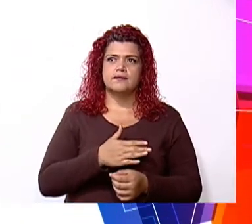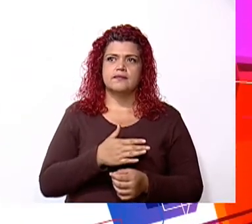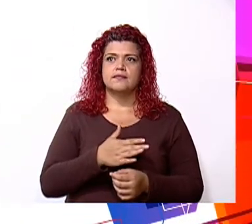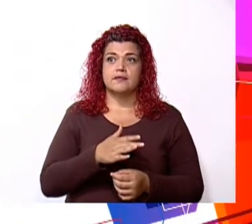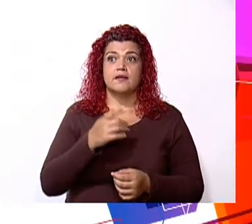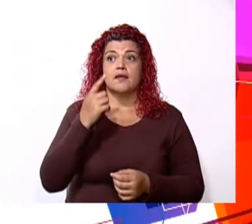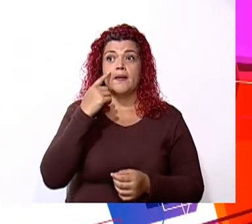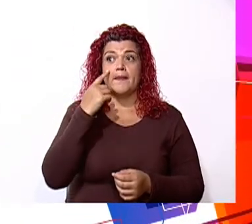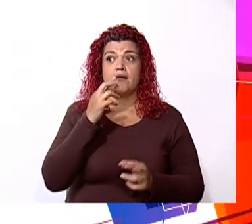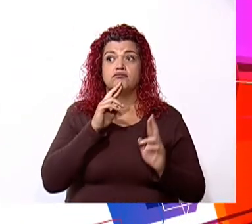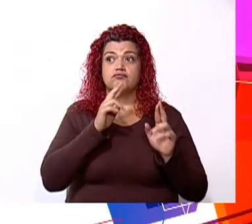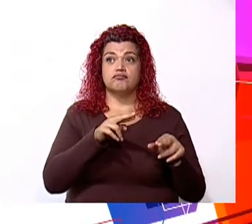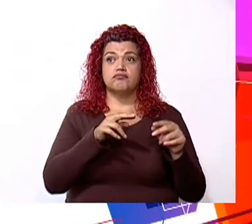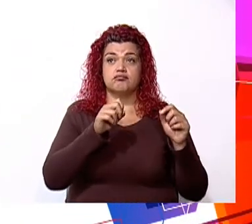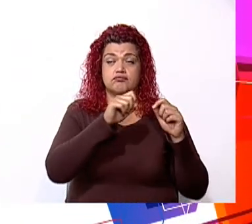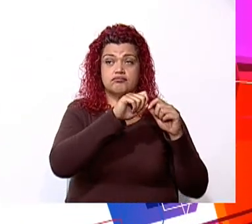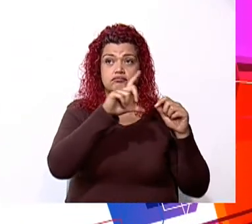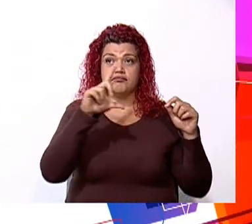Y veamos la respuesta.